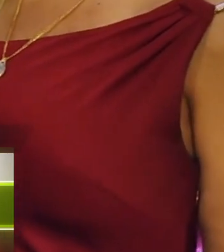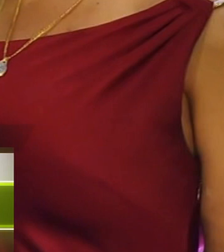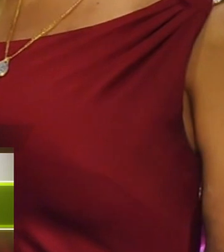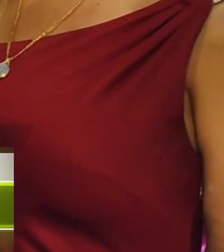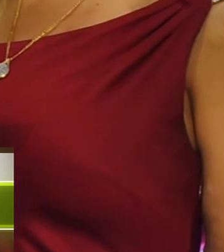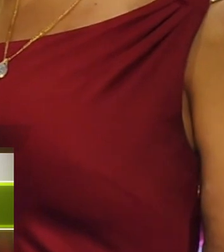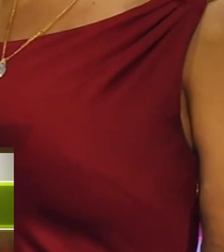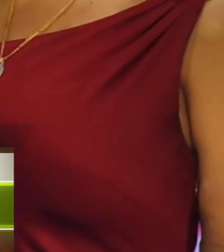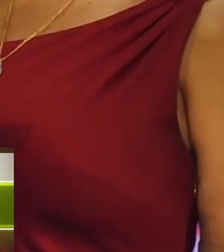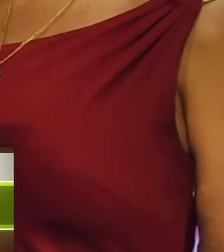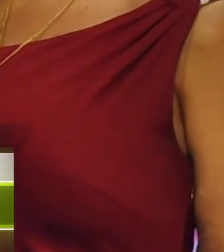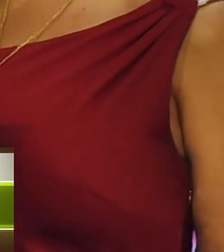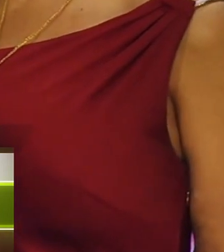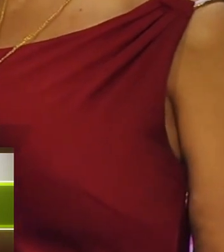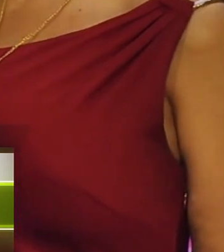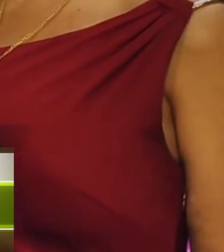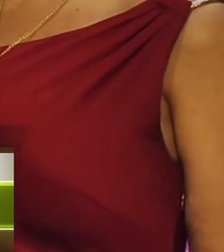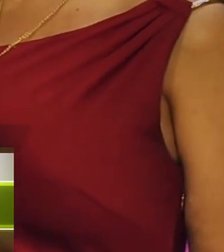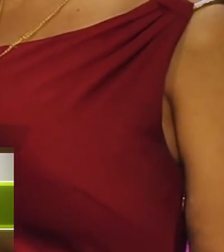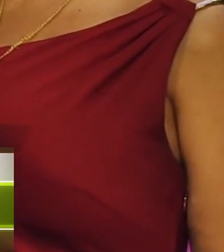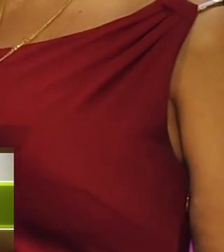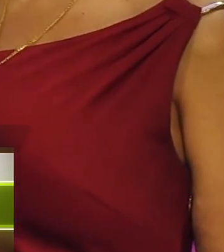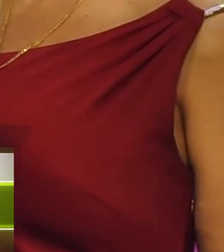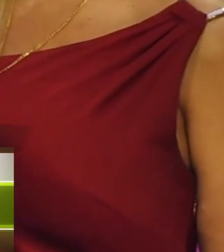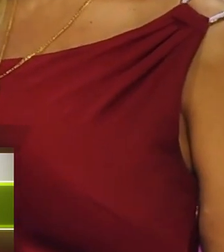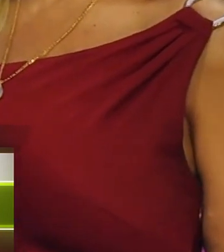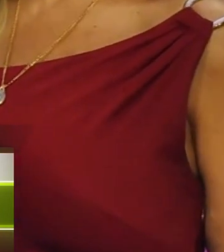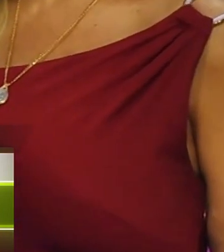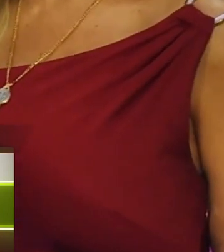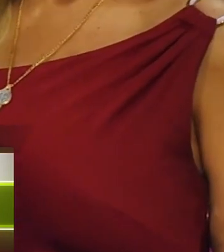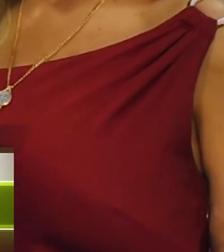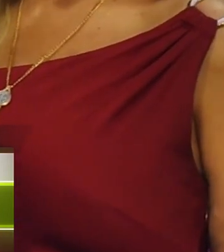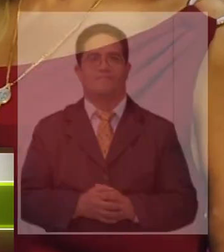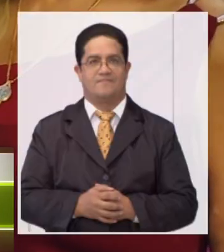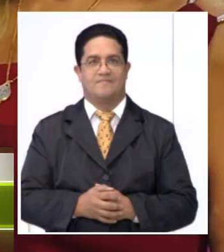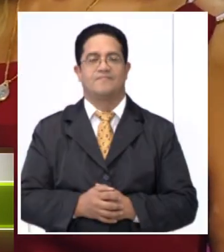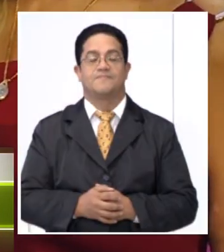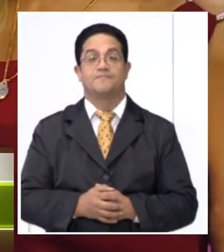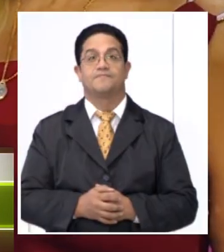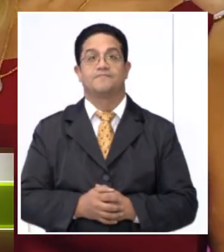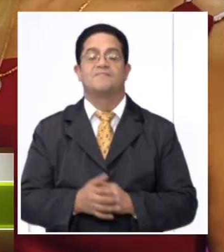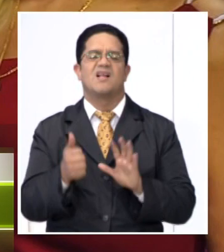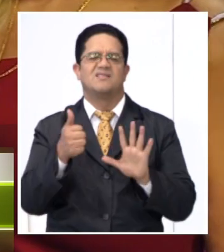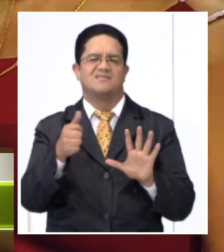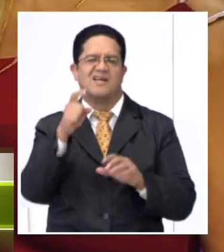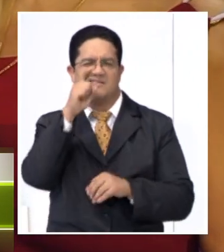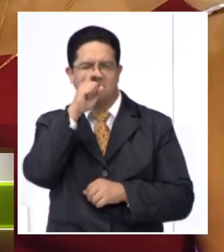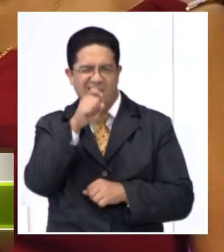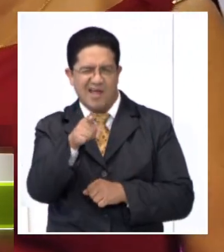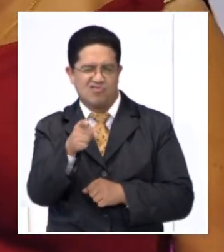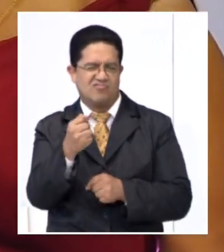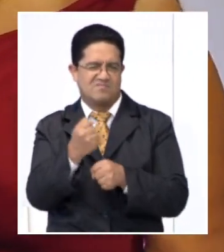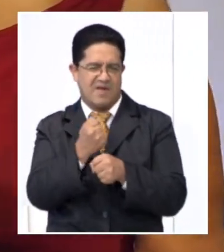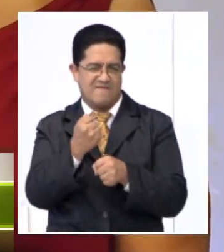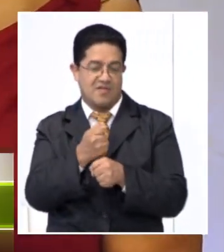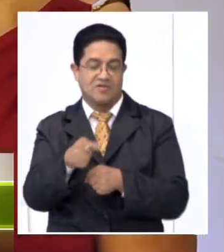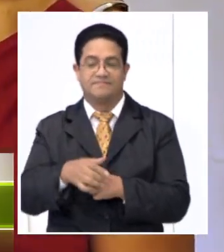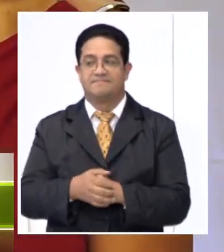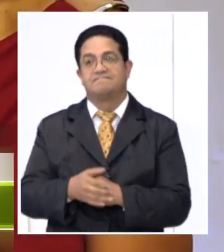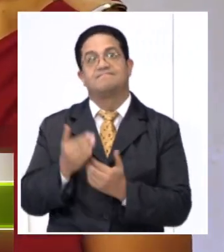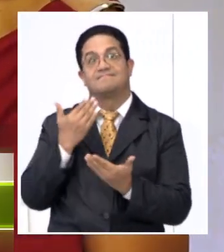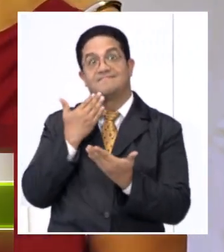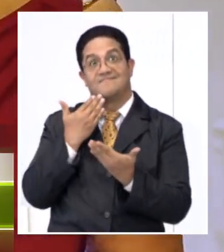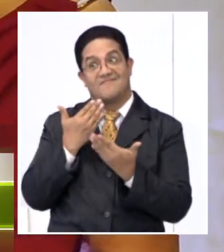balance acerca de estos 6 años que tienen ya prestando servicio para los venezolanos y también fuera de nuestras tierras. Sí, muchísimas gracias, como